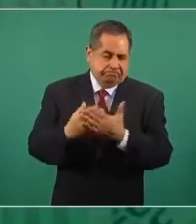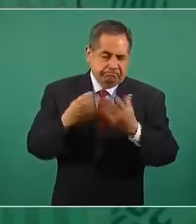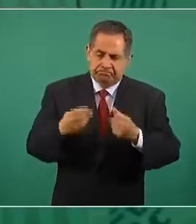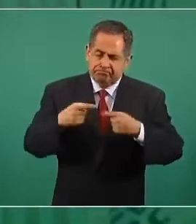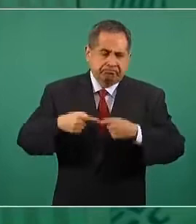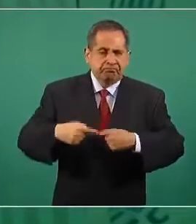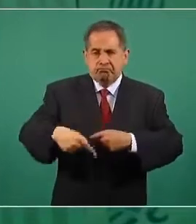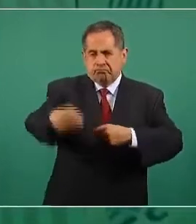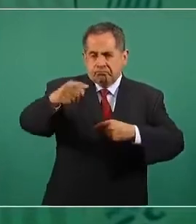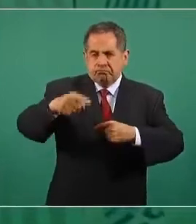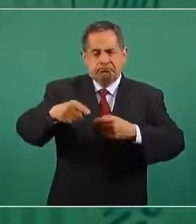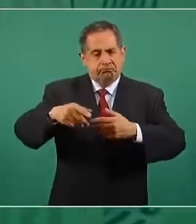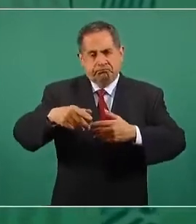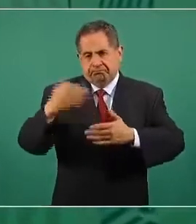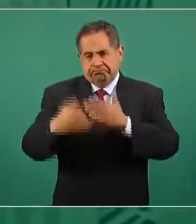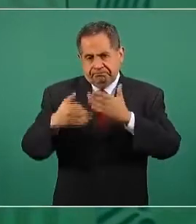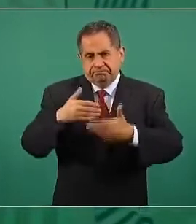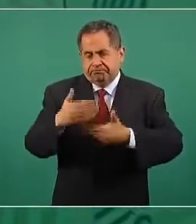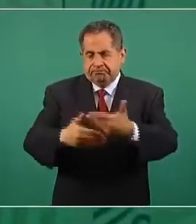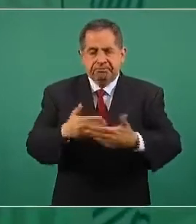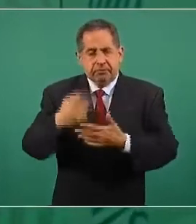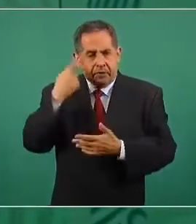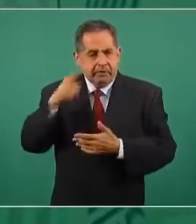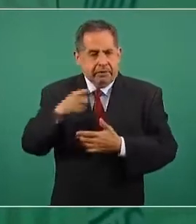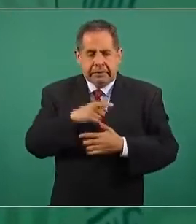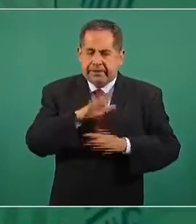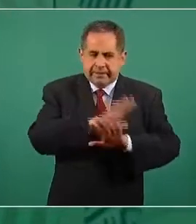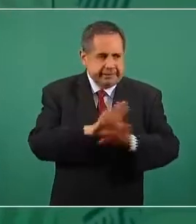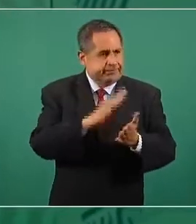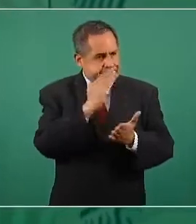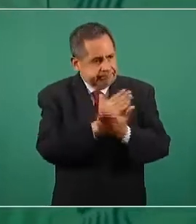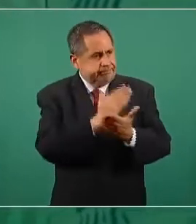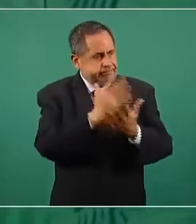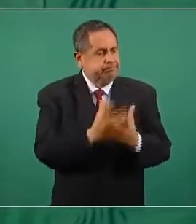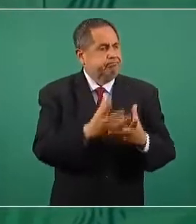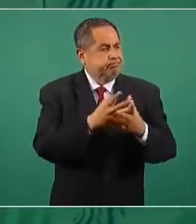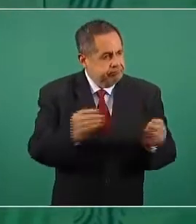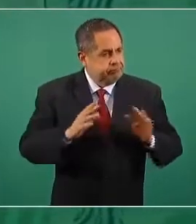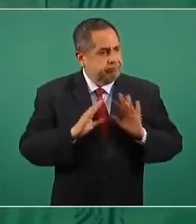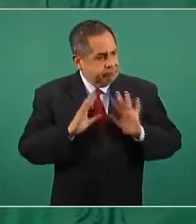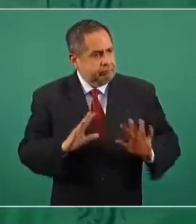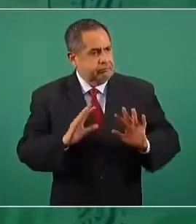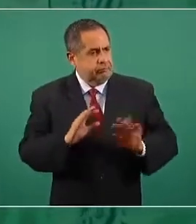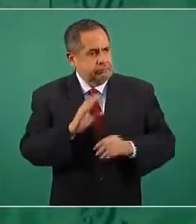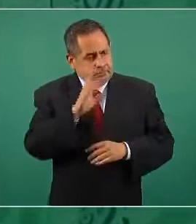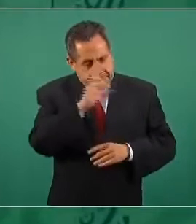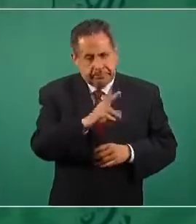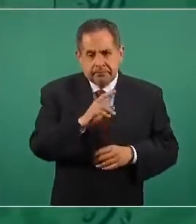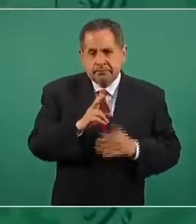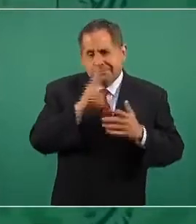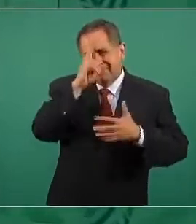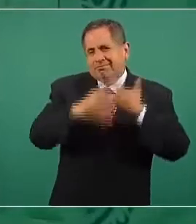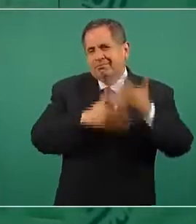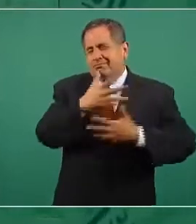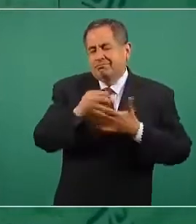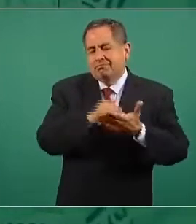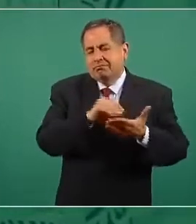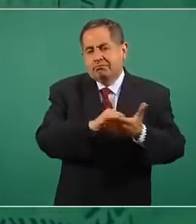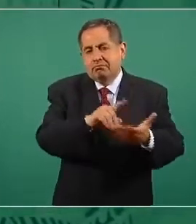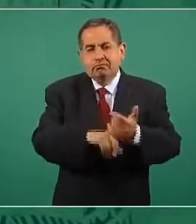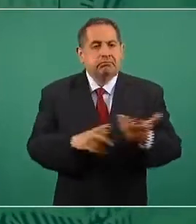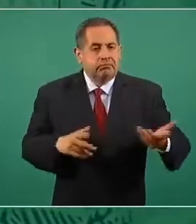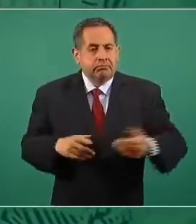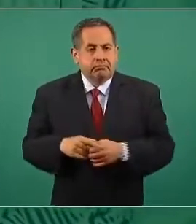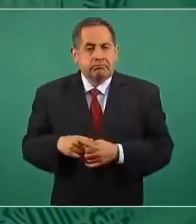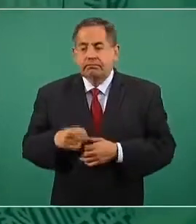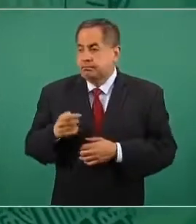muy largo en materia de combatir y de erradicar esta violencia, porque desde el principio,